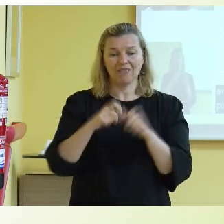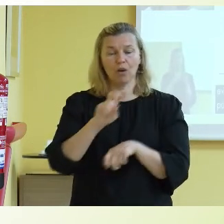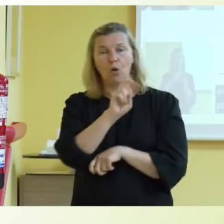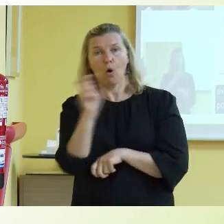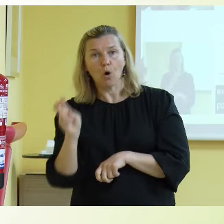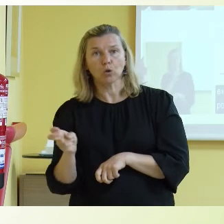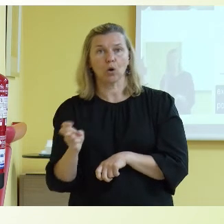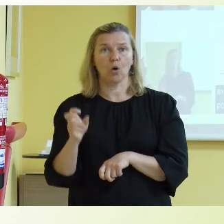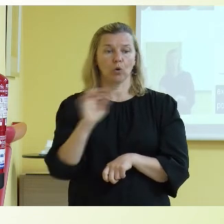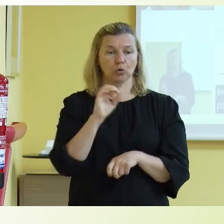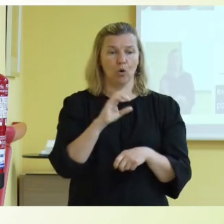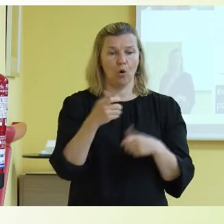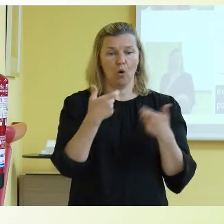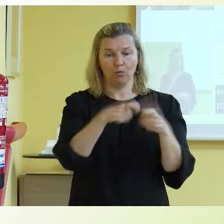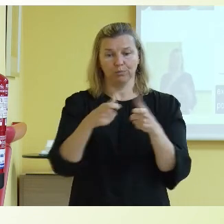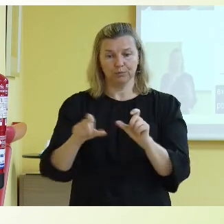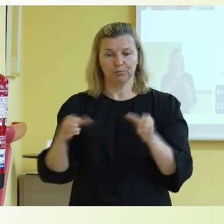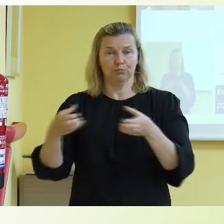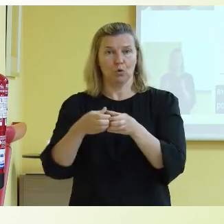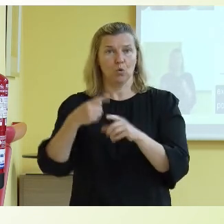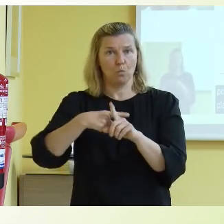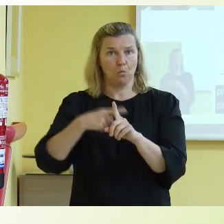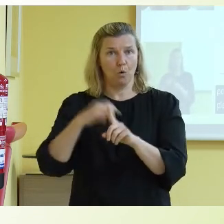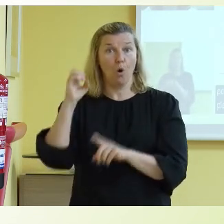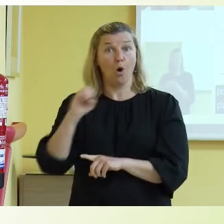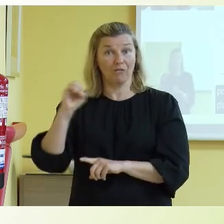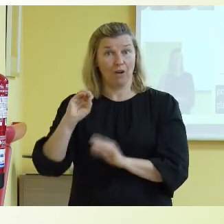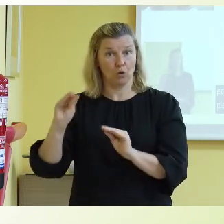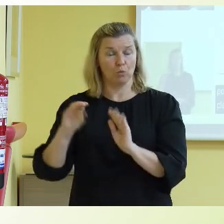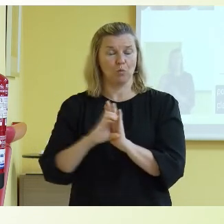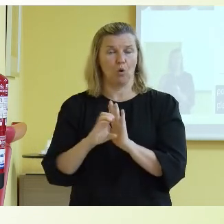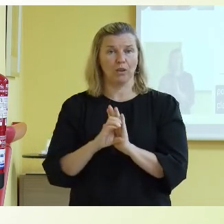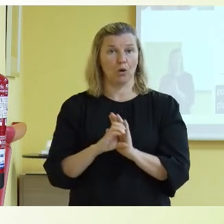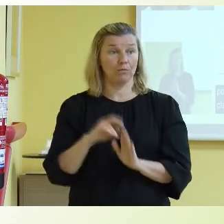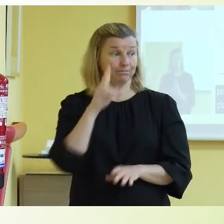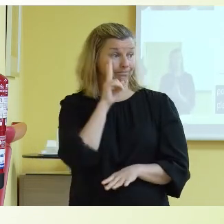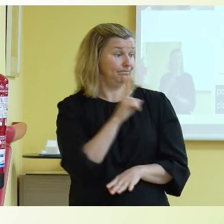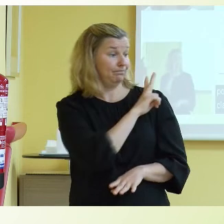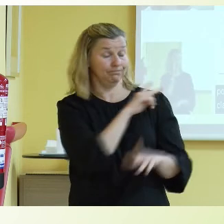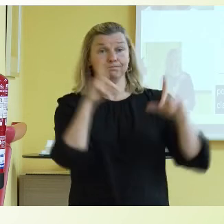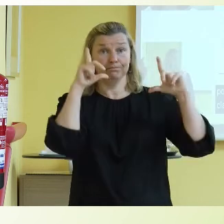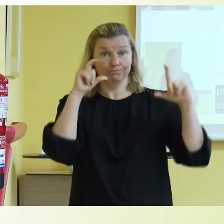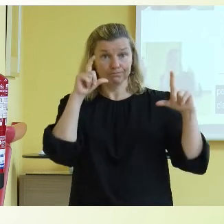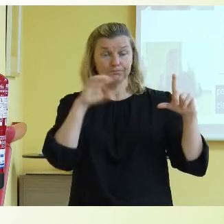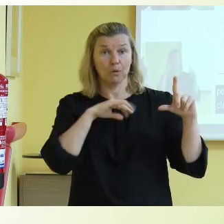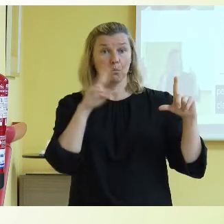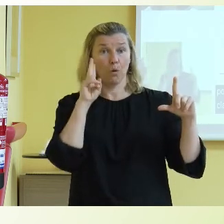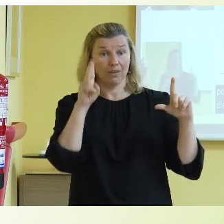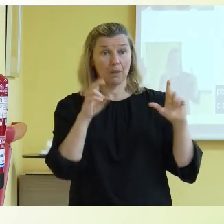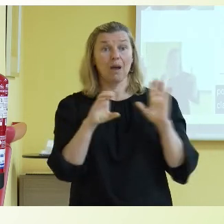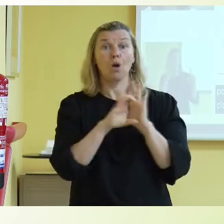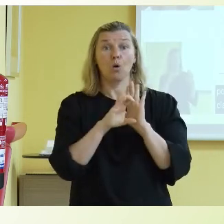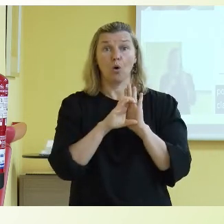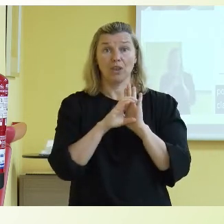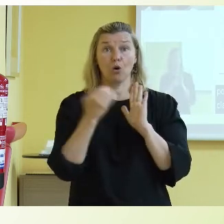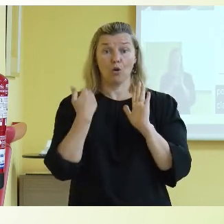otros códigos ORFA a nivel de grupo. Como podéis ver en esta captura de pantalla, este código ya está operativo en la web